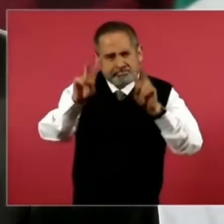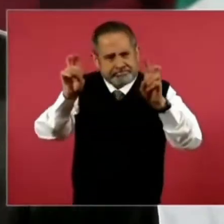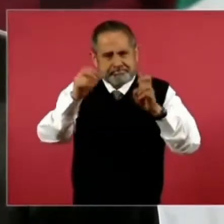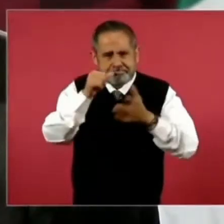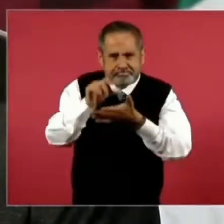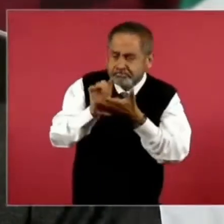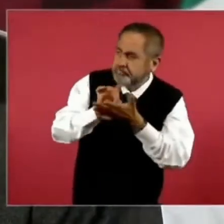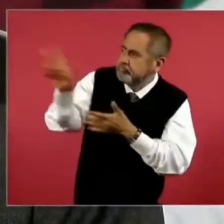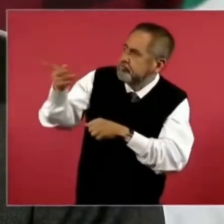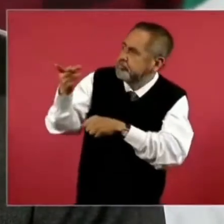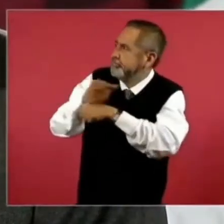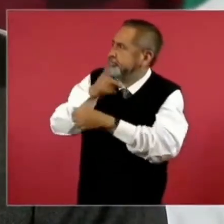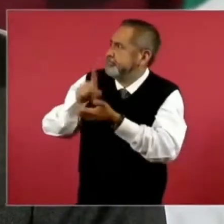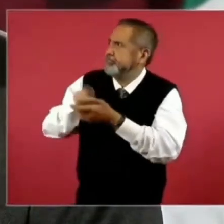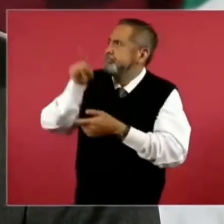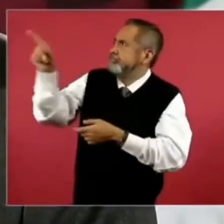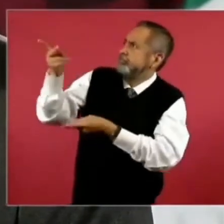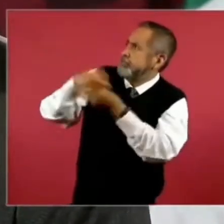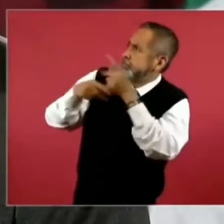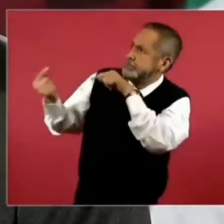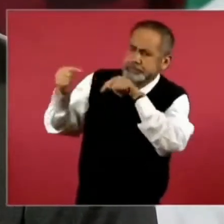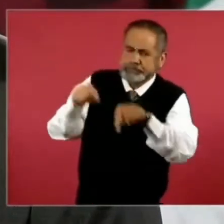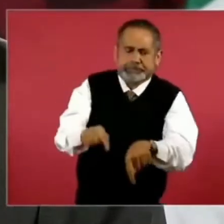hablando de